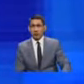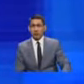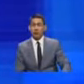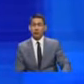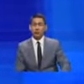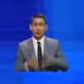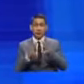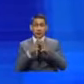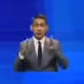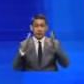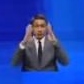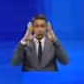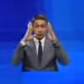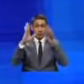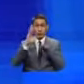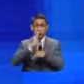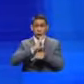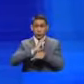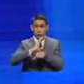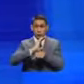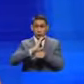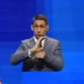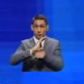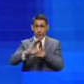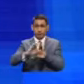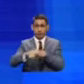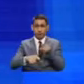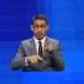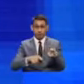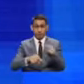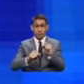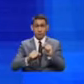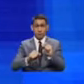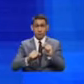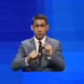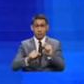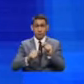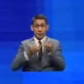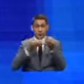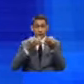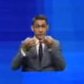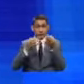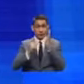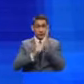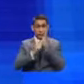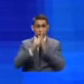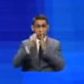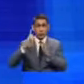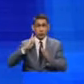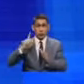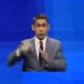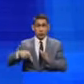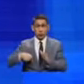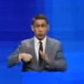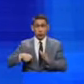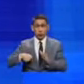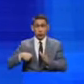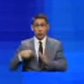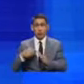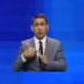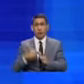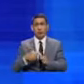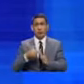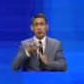a tomar en cuenta estas recomendaciones, amigos televidentes. Por otro lado, les contamos que el Ministerio de Salud detectó